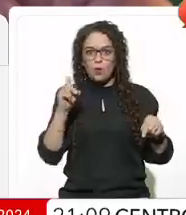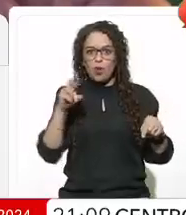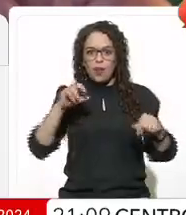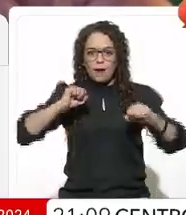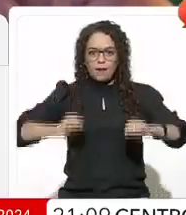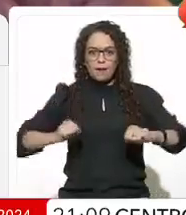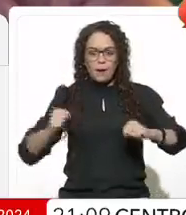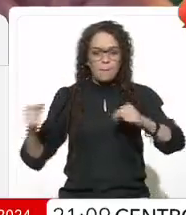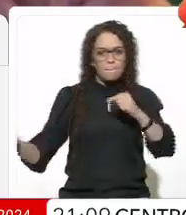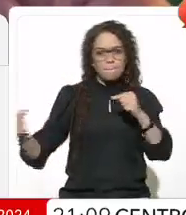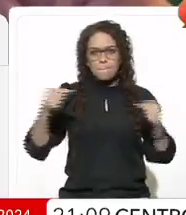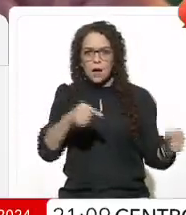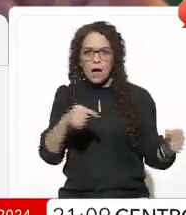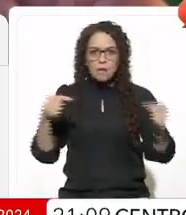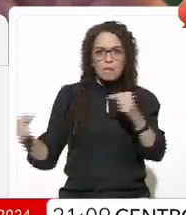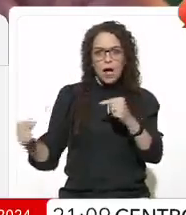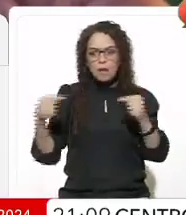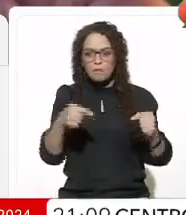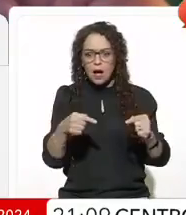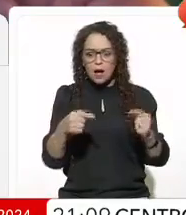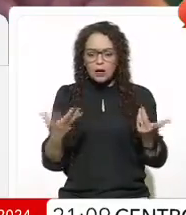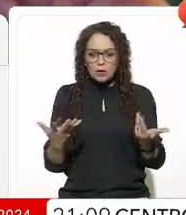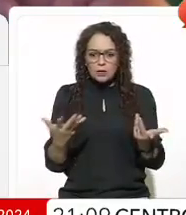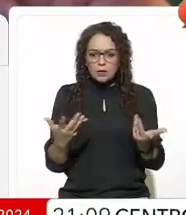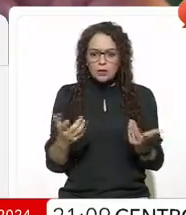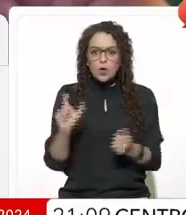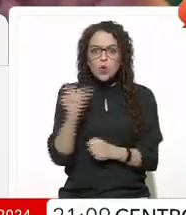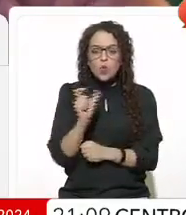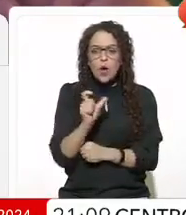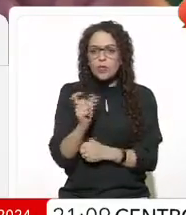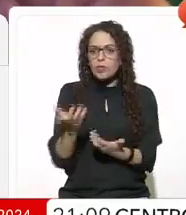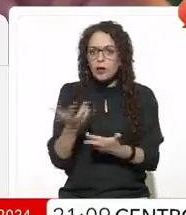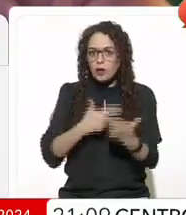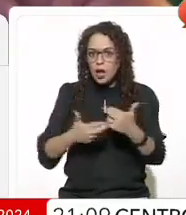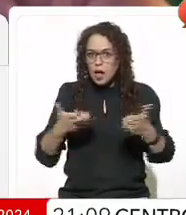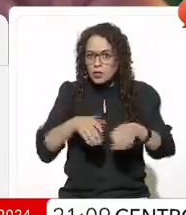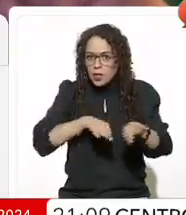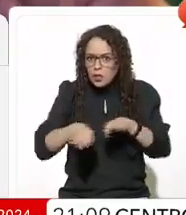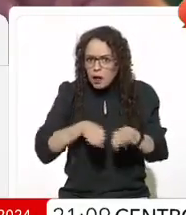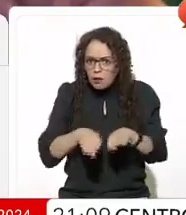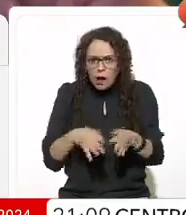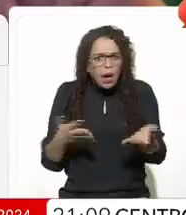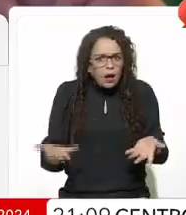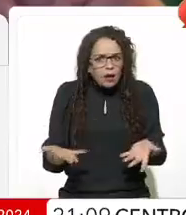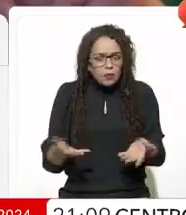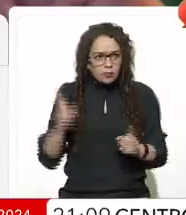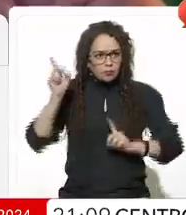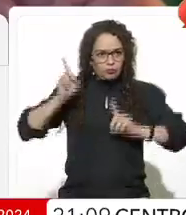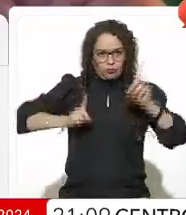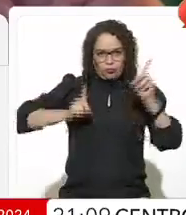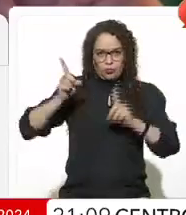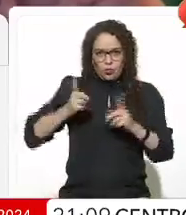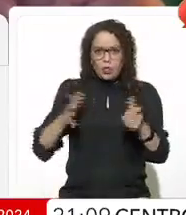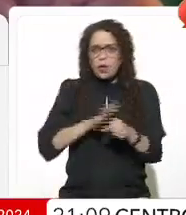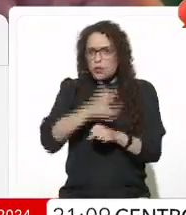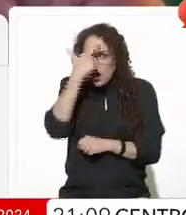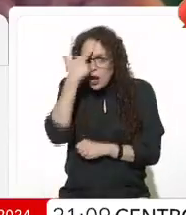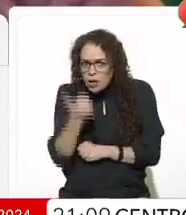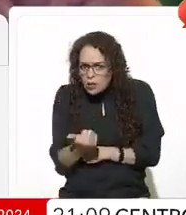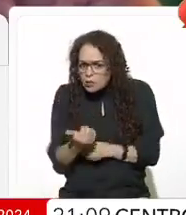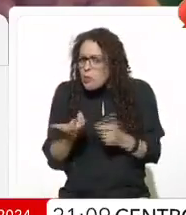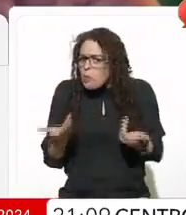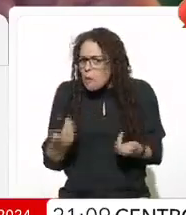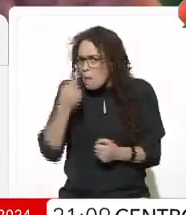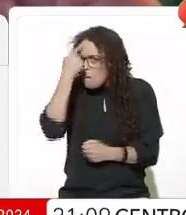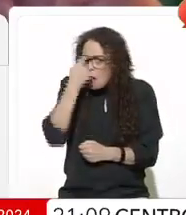paro y ahora ya no sabemos cuándo, a qué hora se reactivan sus funciones, bajo qué supuestos y con qué motivo o con qué